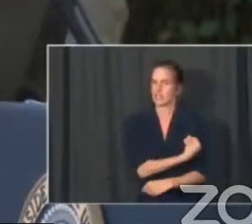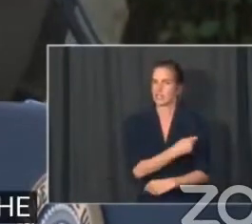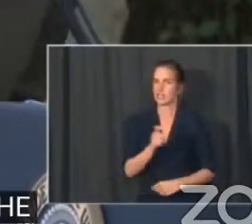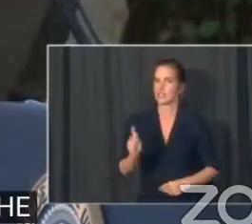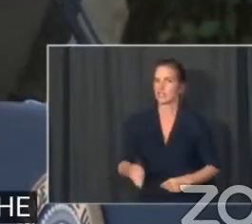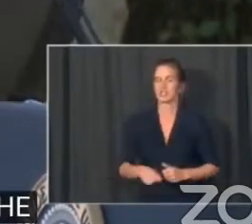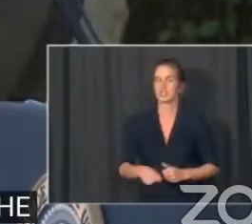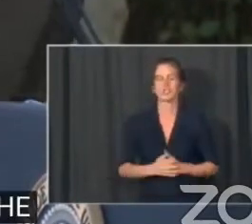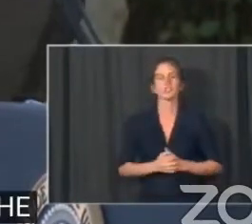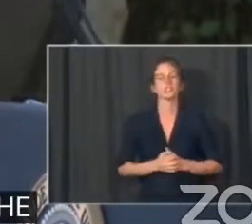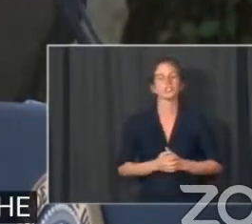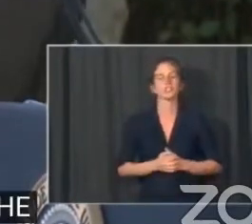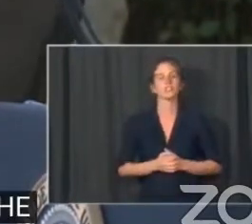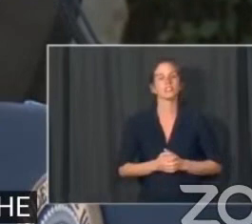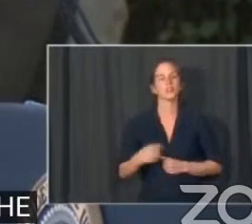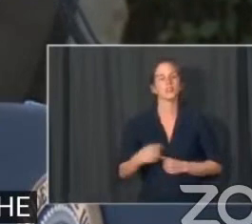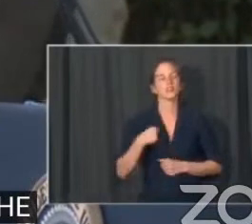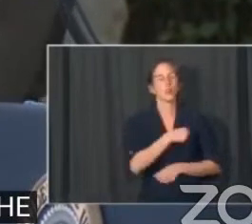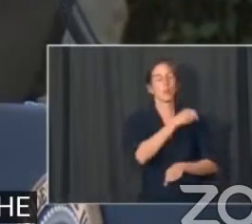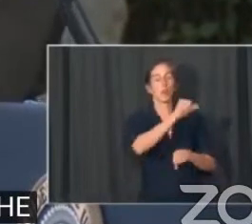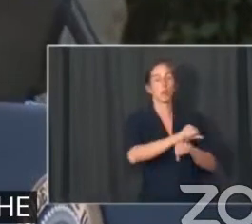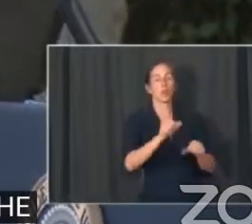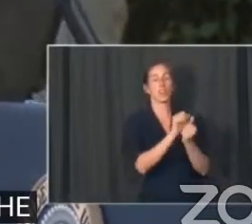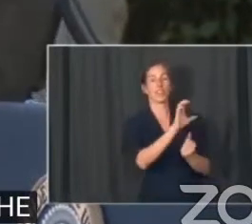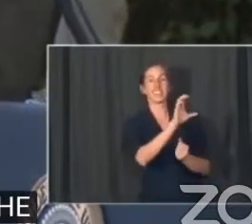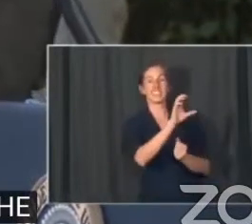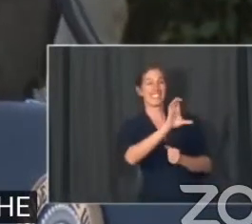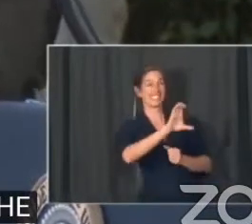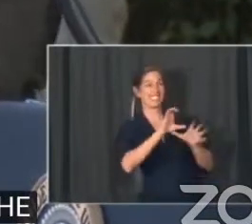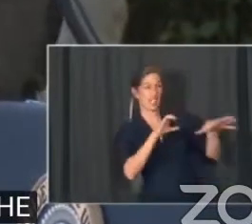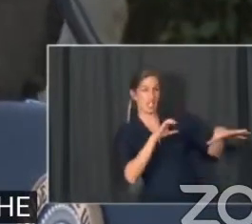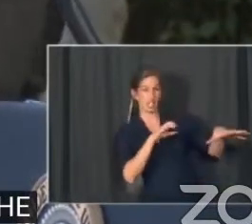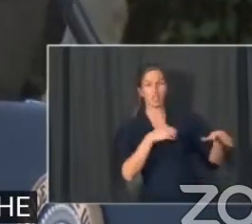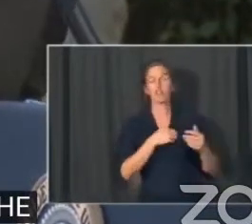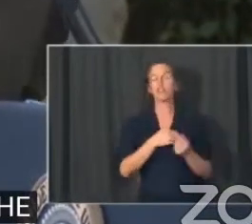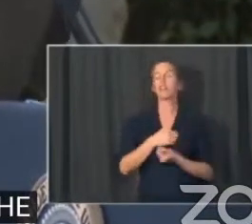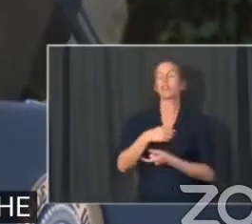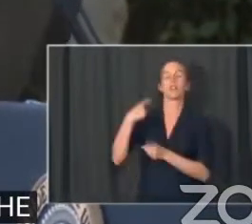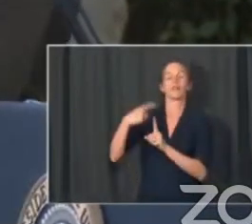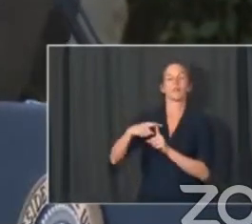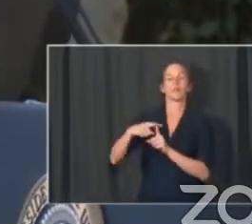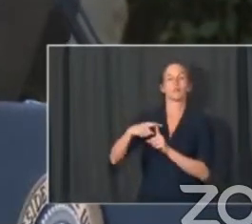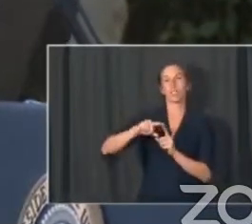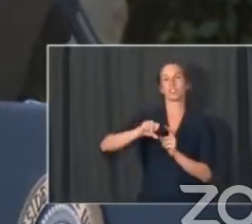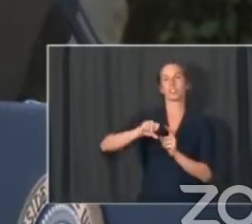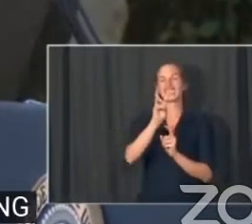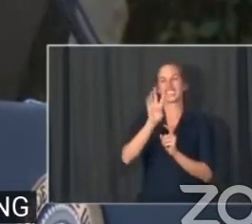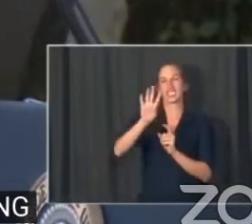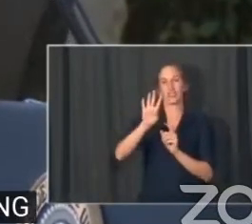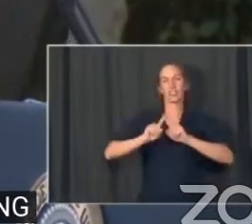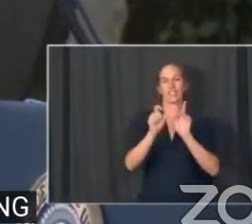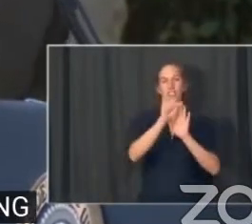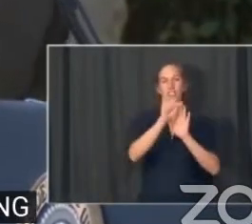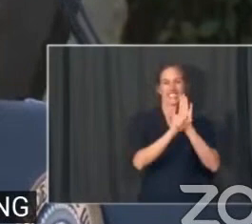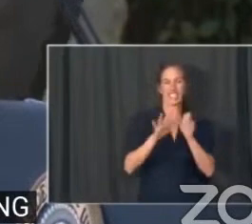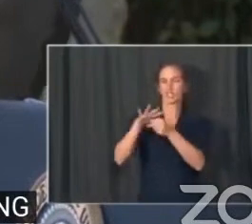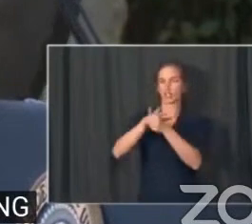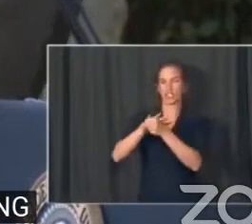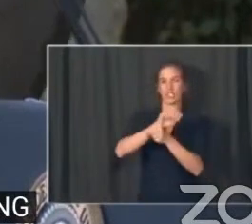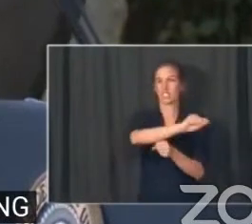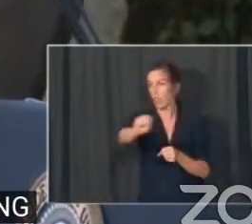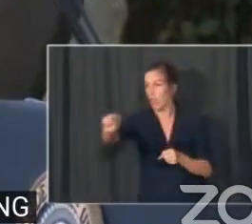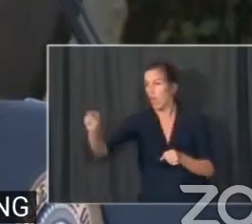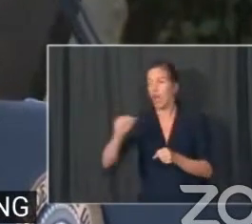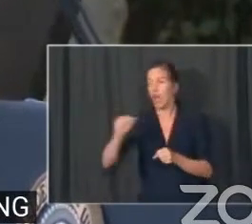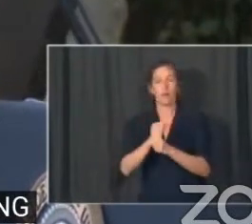closely along with the Necesitamos, CDC, the planear. 64 jurisdictions and states to ensure vaccine can planeen safely y and quickly acepten la get to vacuna. Estamos those